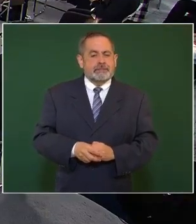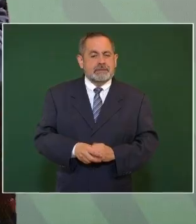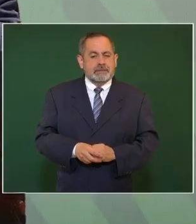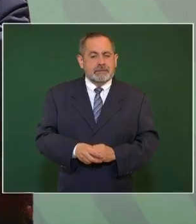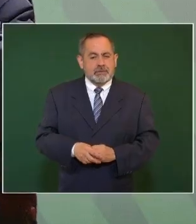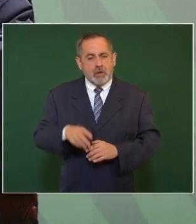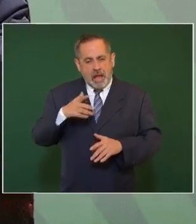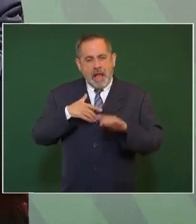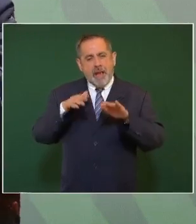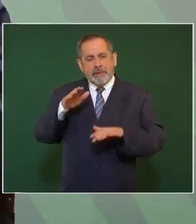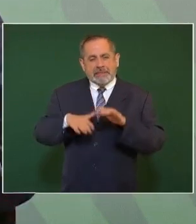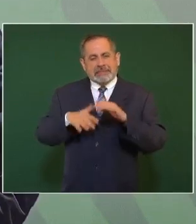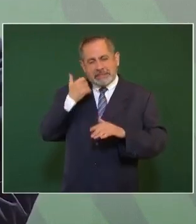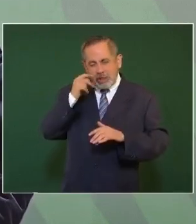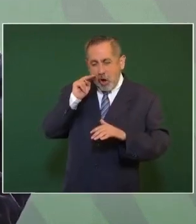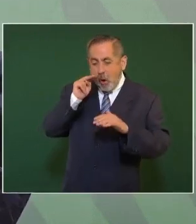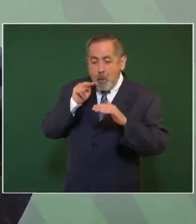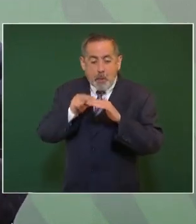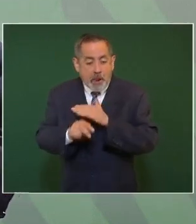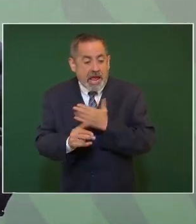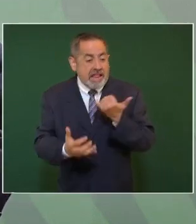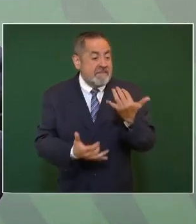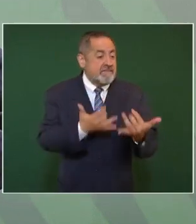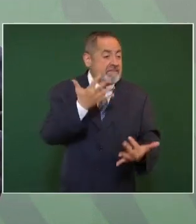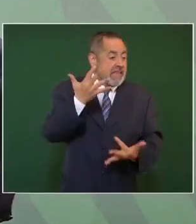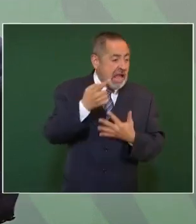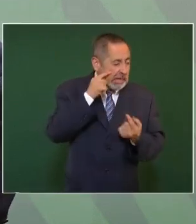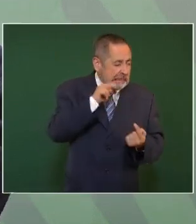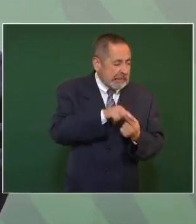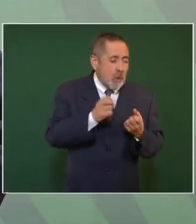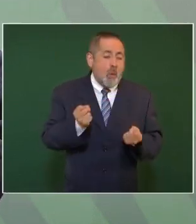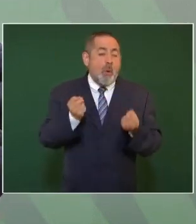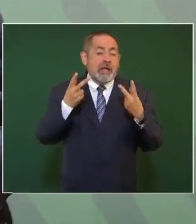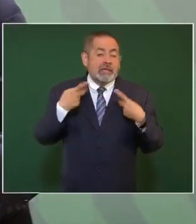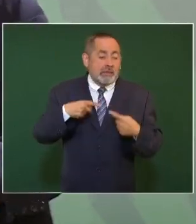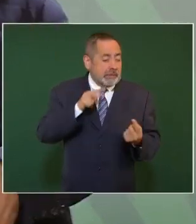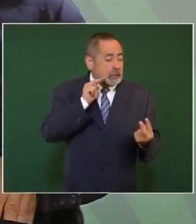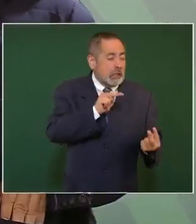irme al infierno para ver a cuántos me voy a encontrar ahí.